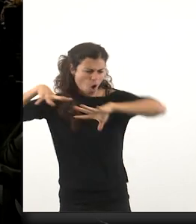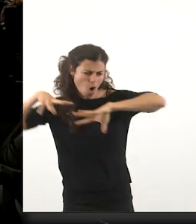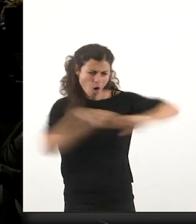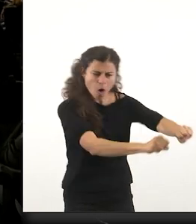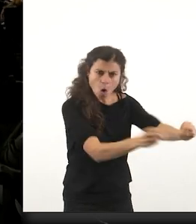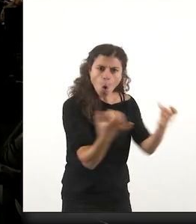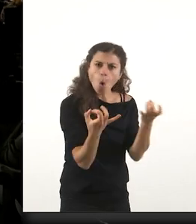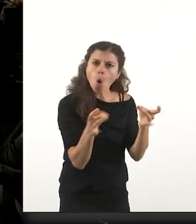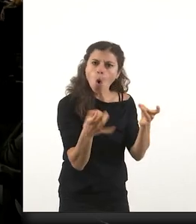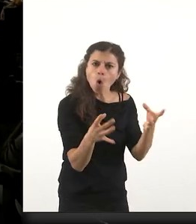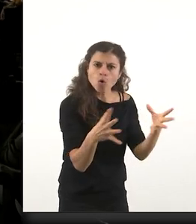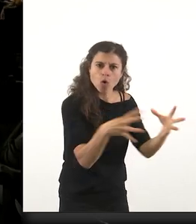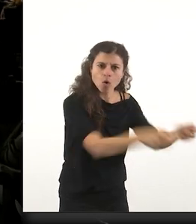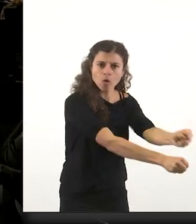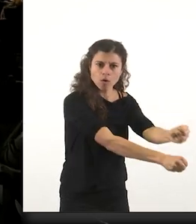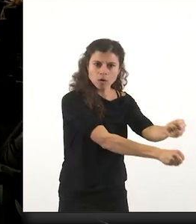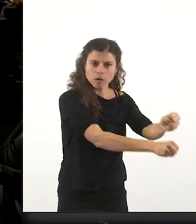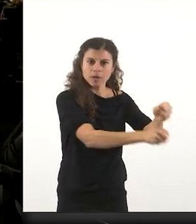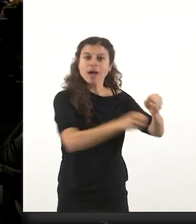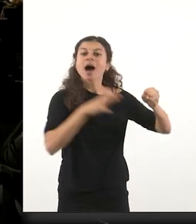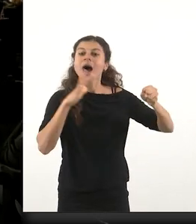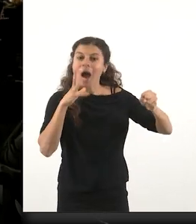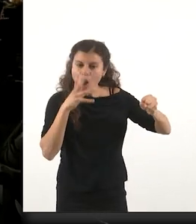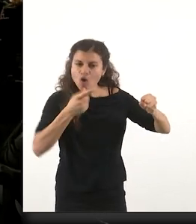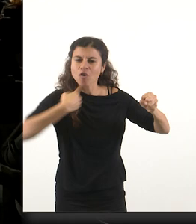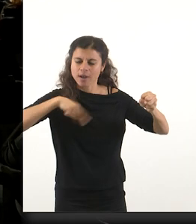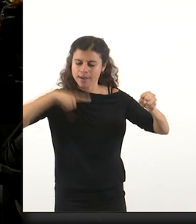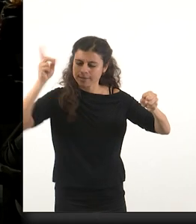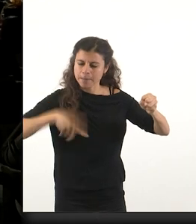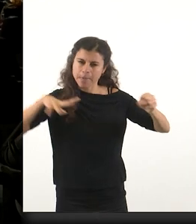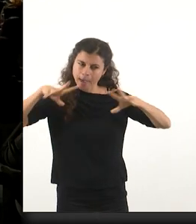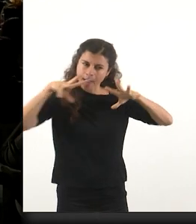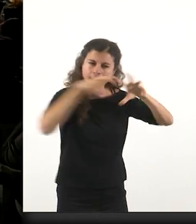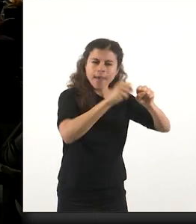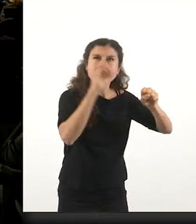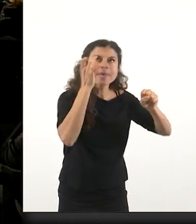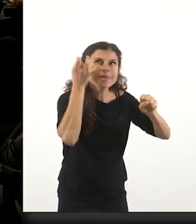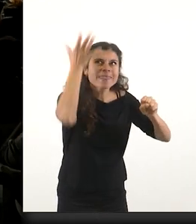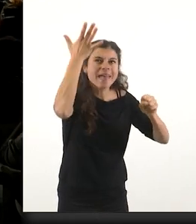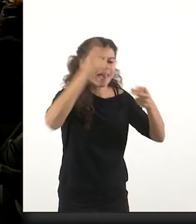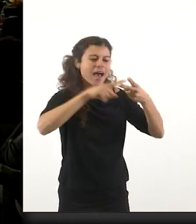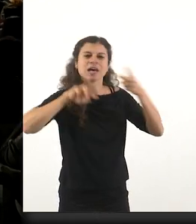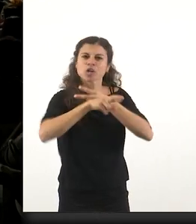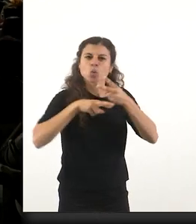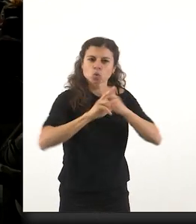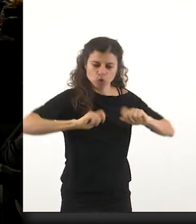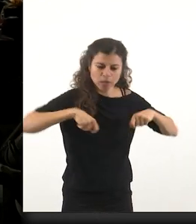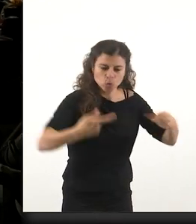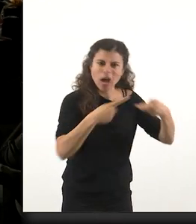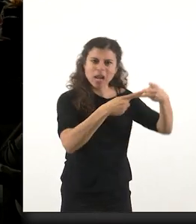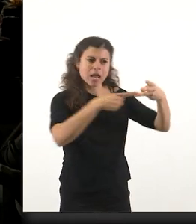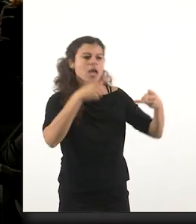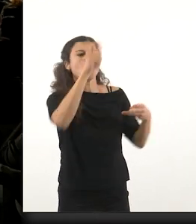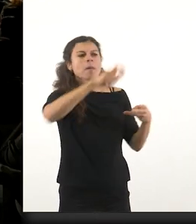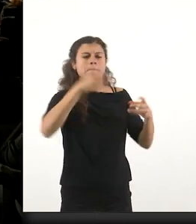Ahora, estamos colonizando ideas recursos naturales o matamos a